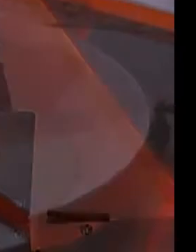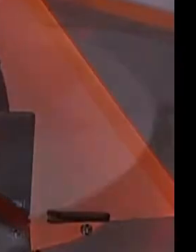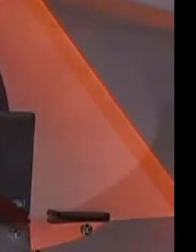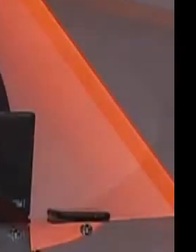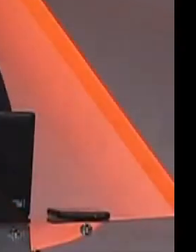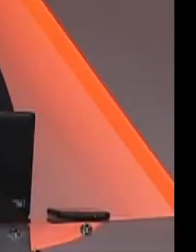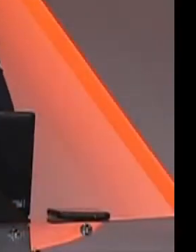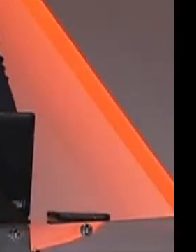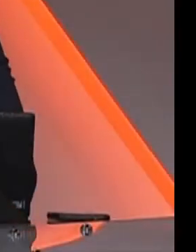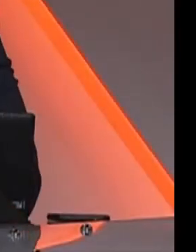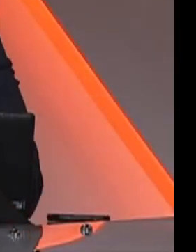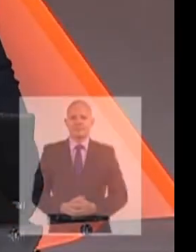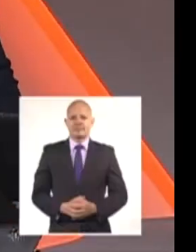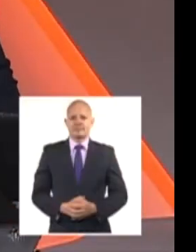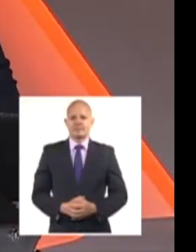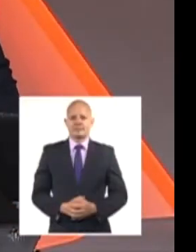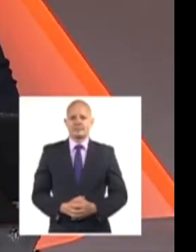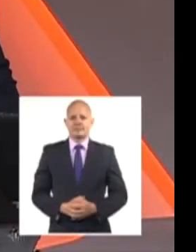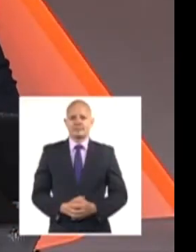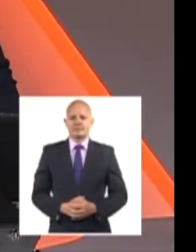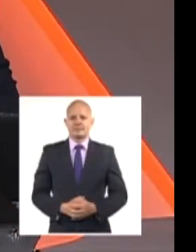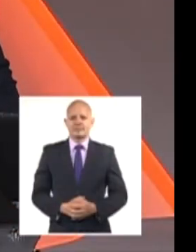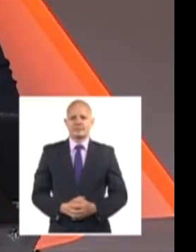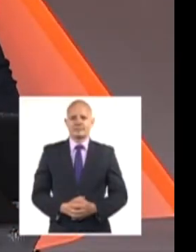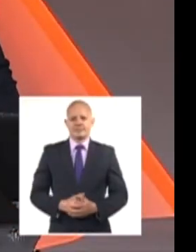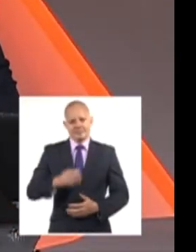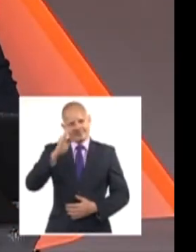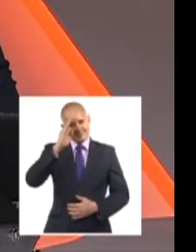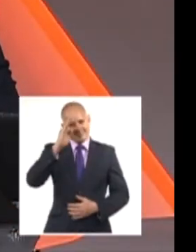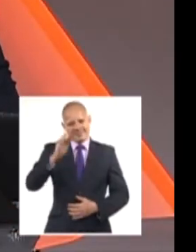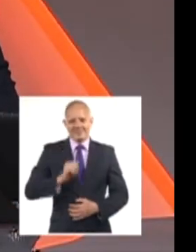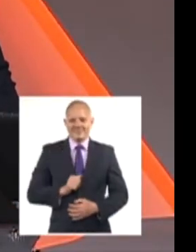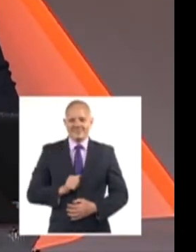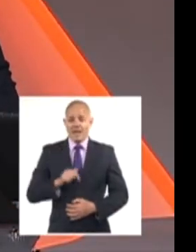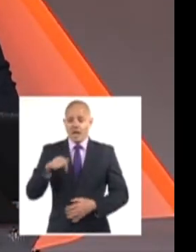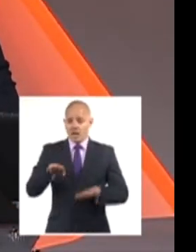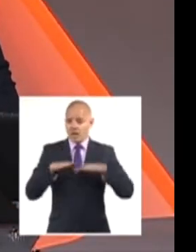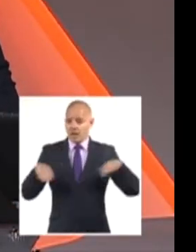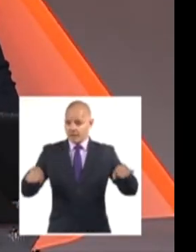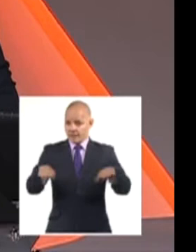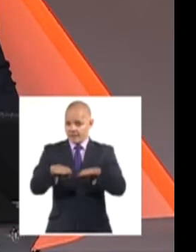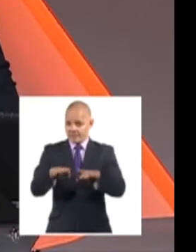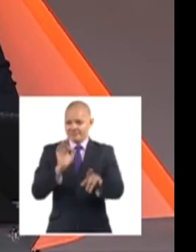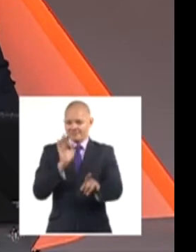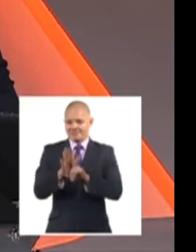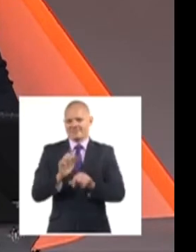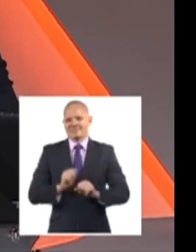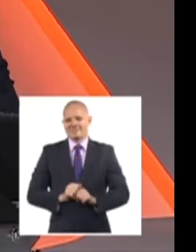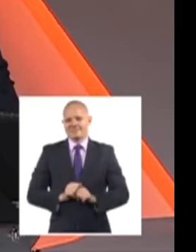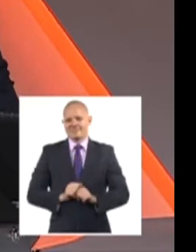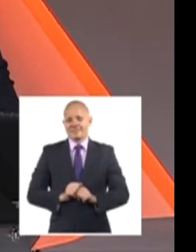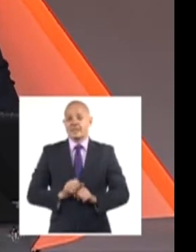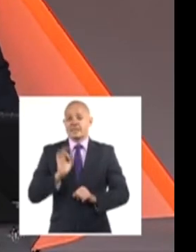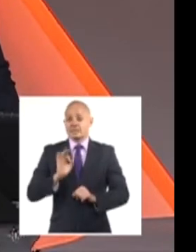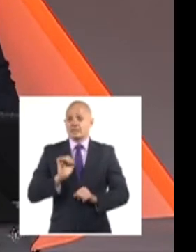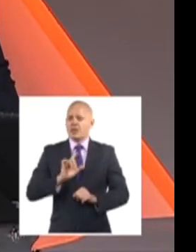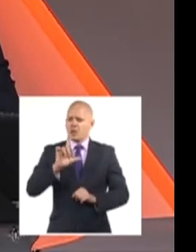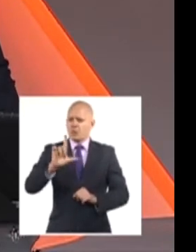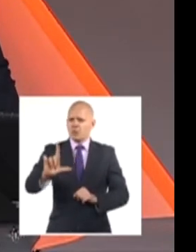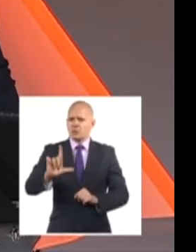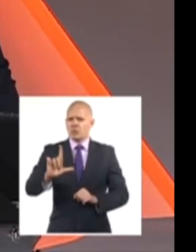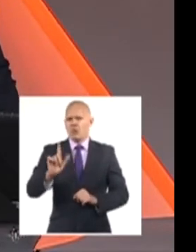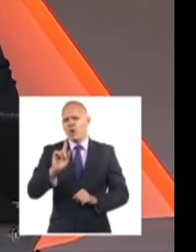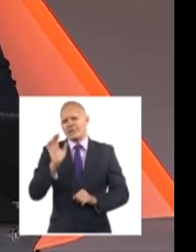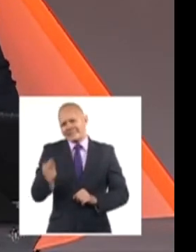ahora un saludo a todos los seguidores de la mesa redonda como casi todos los lunes no todos pero como casi todos